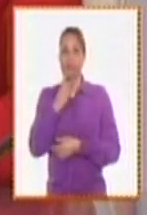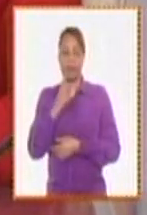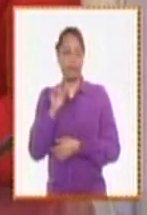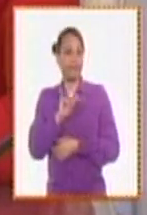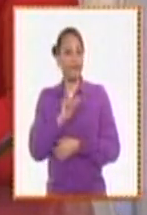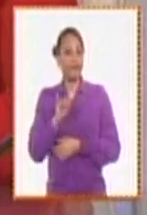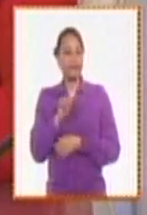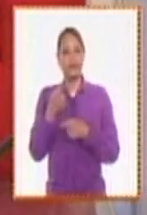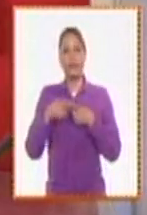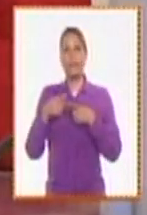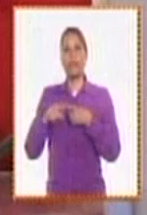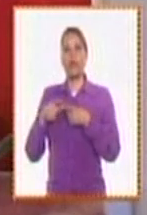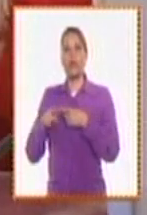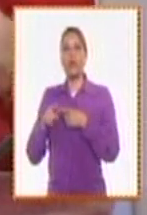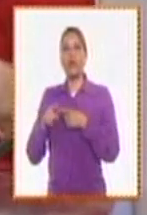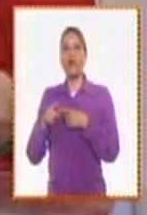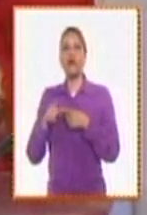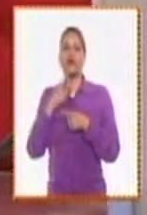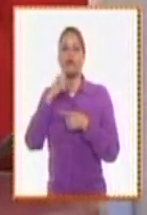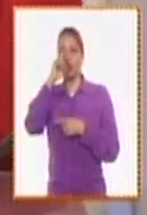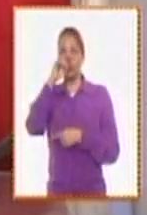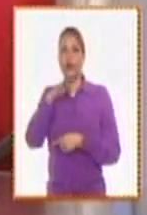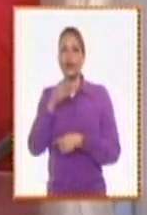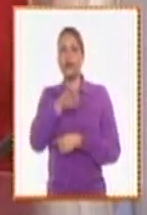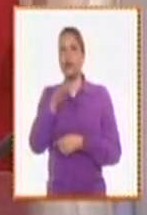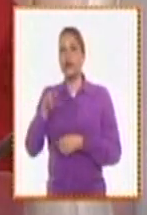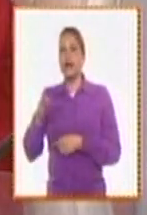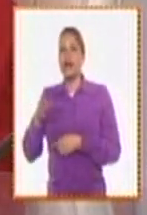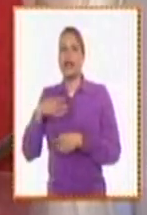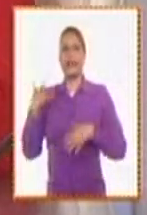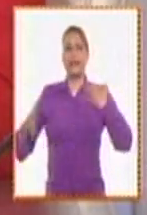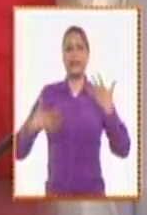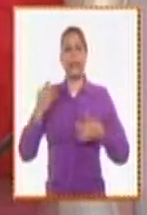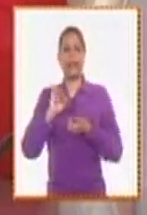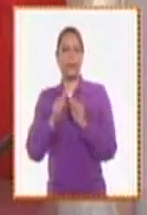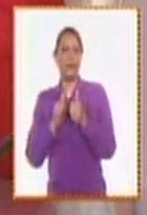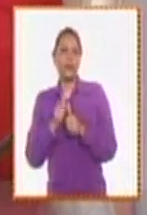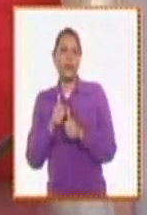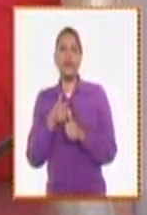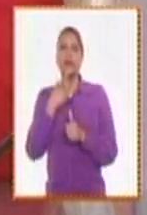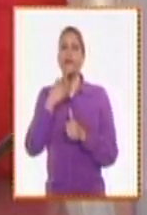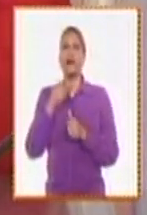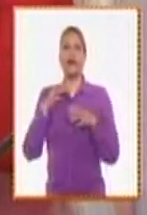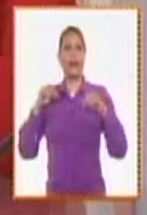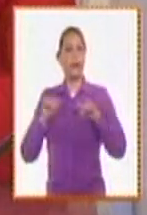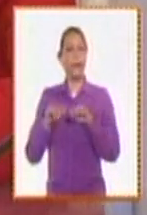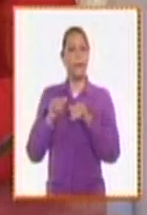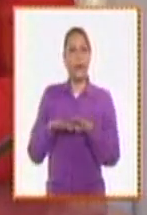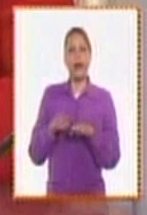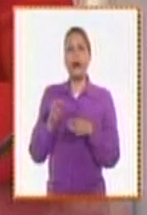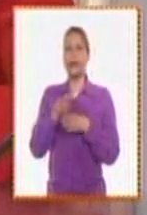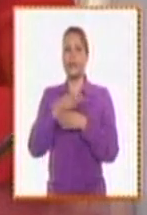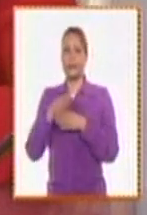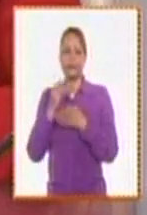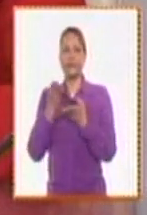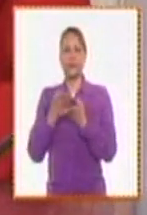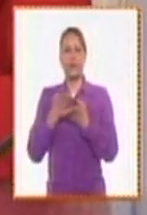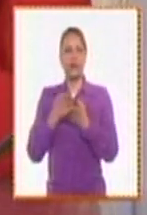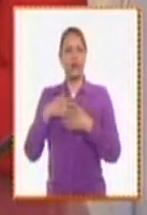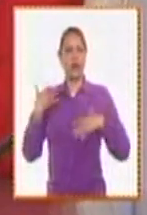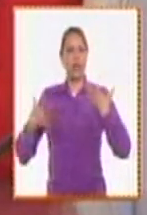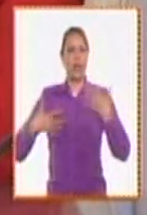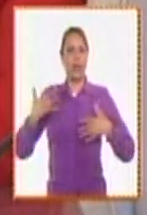o en sus inmediaciones, o donde los niños acudan a veces a hacer sus actividades deportivas, de esparcimiento, de estudios,